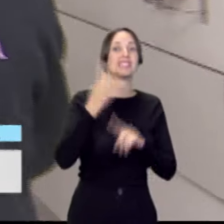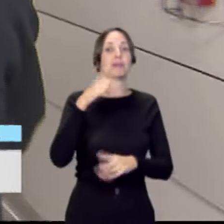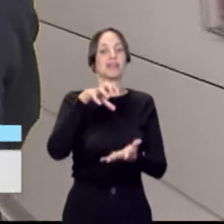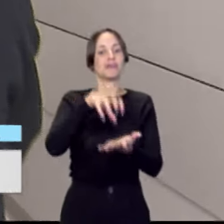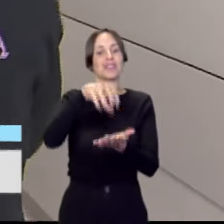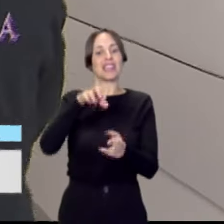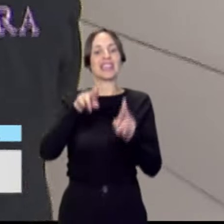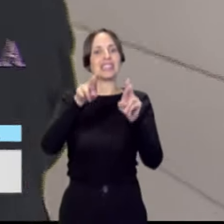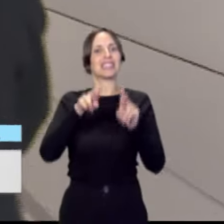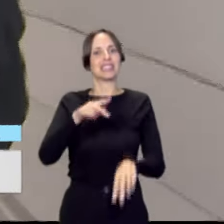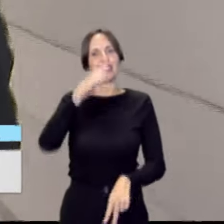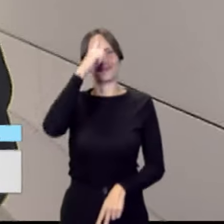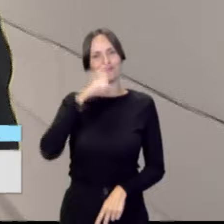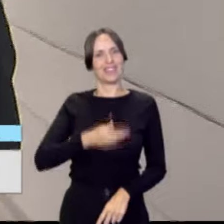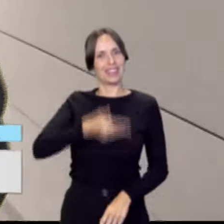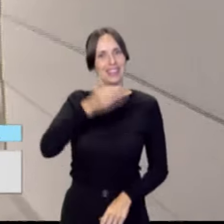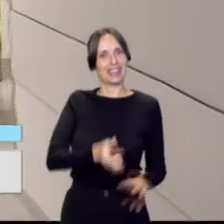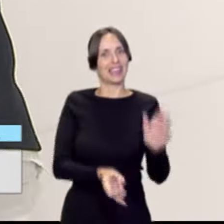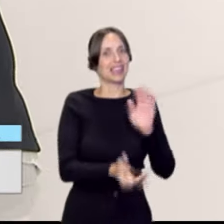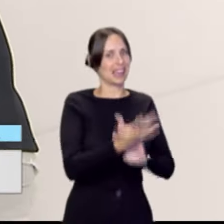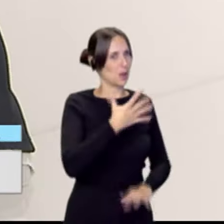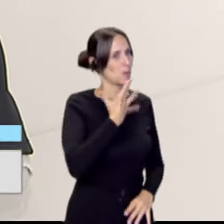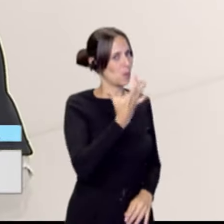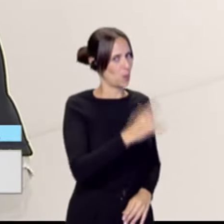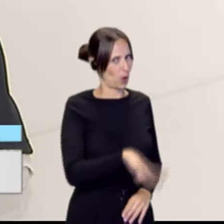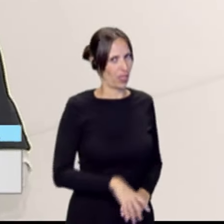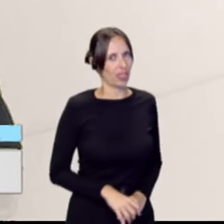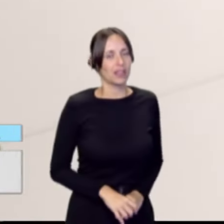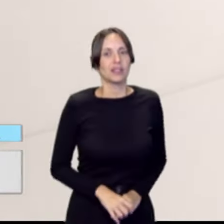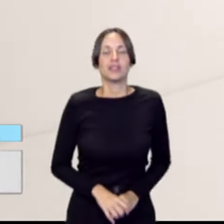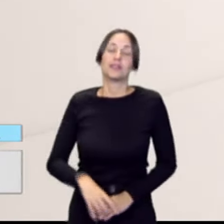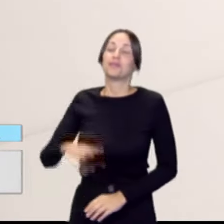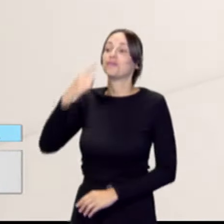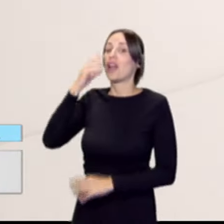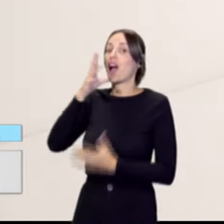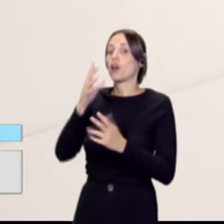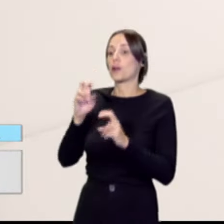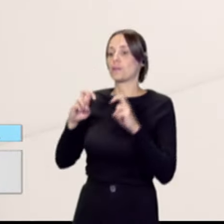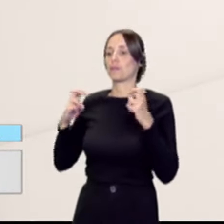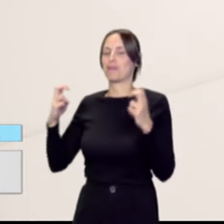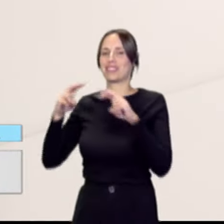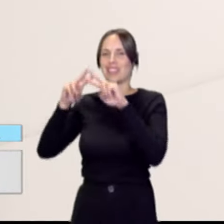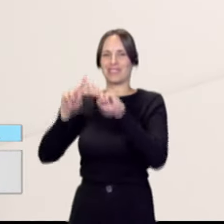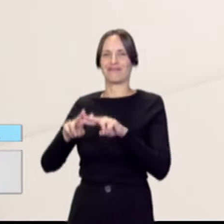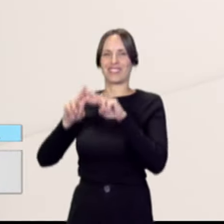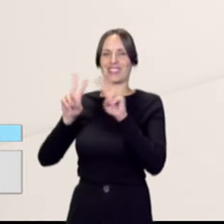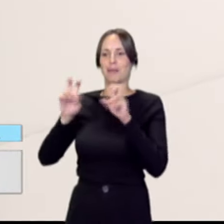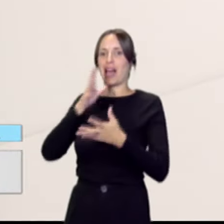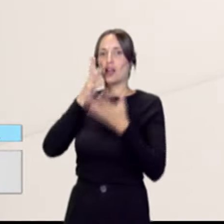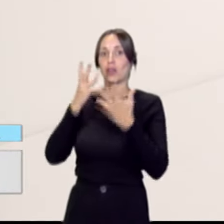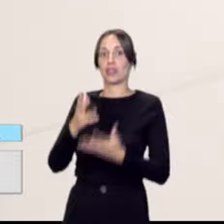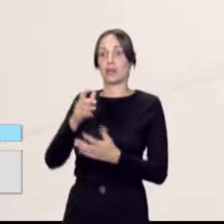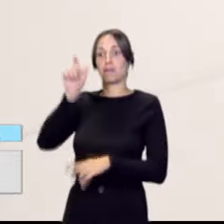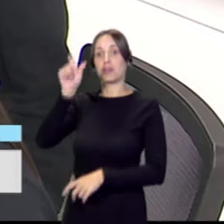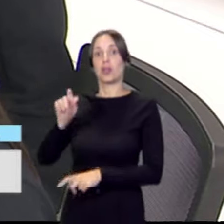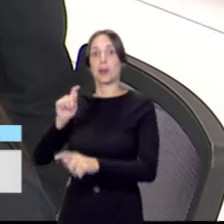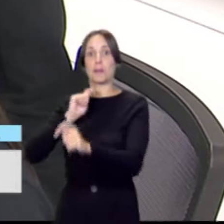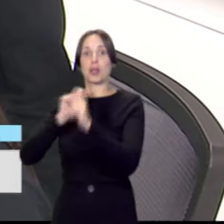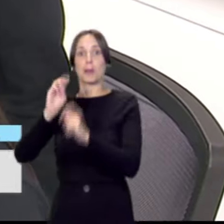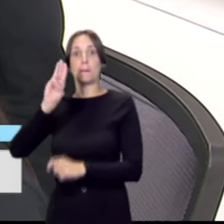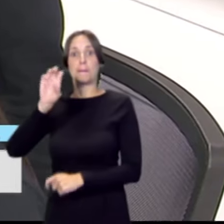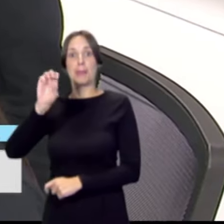sean dignas. Sí, señor Sánchez, estamos en la mesa de análisis de la actualidad y me acompaña el periodista Pepe Moreno, que sí quiere hacerle una pregunta. Pepe,